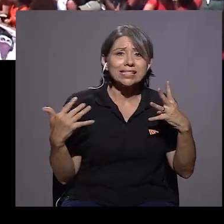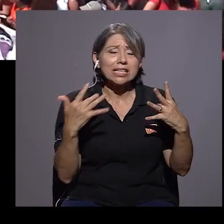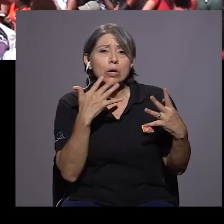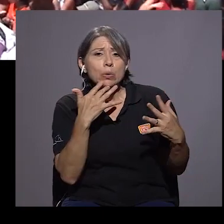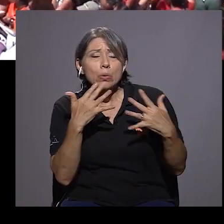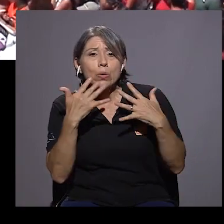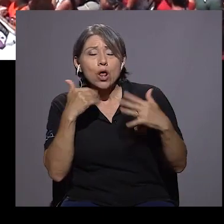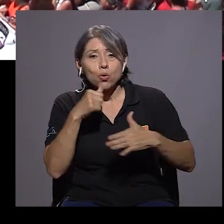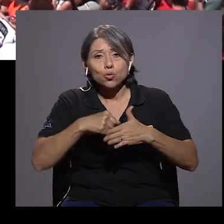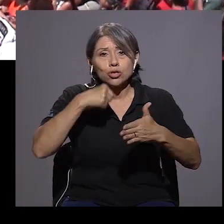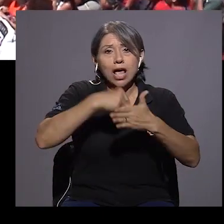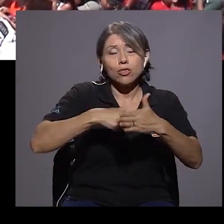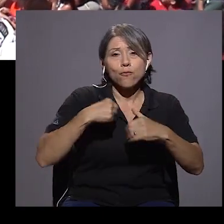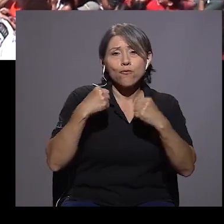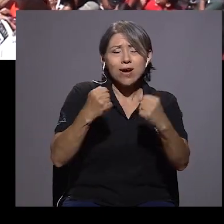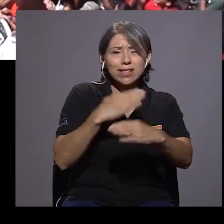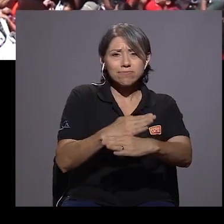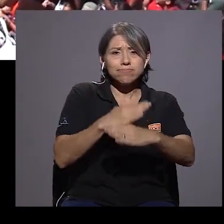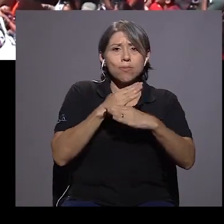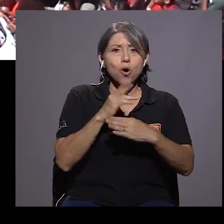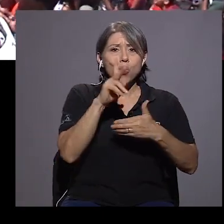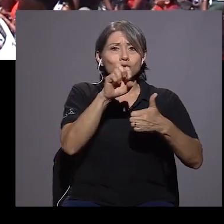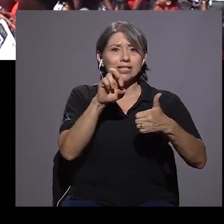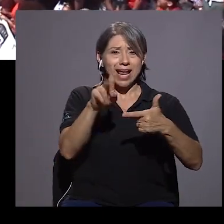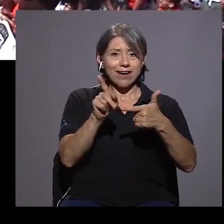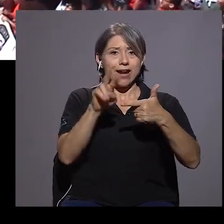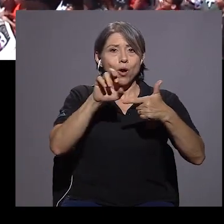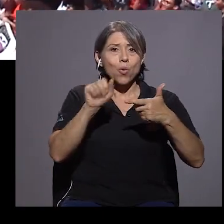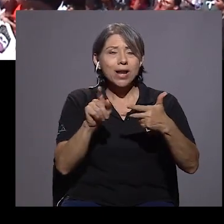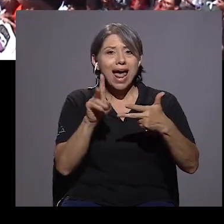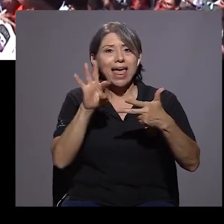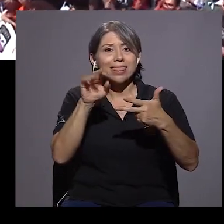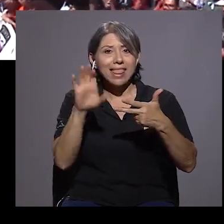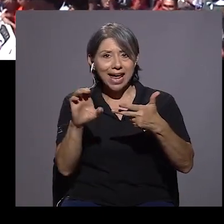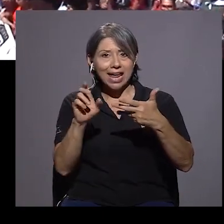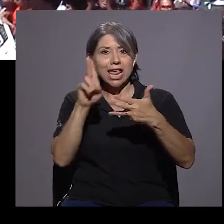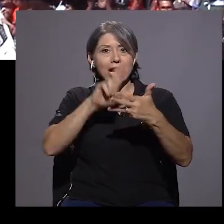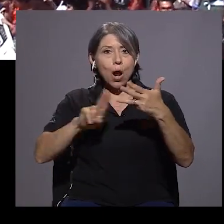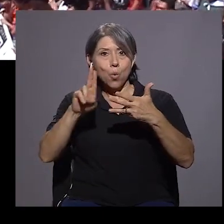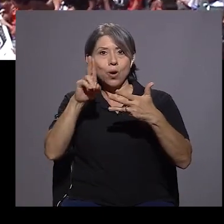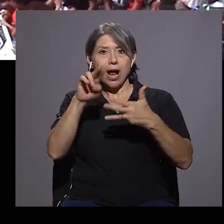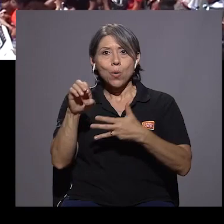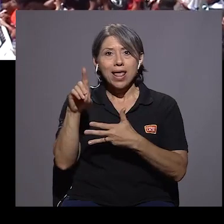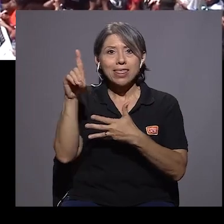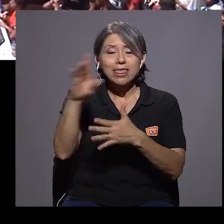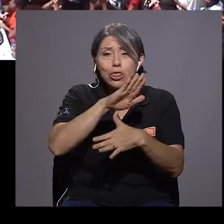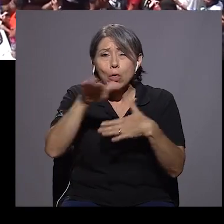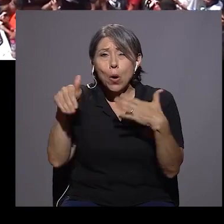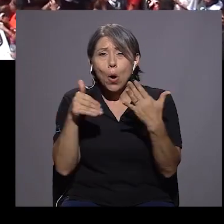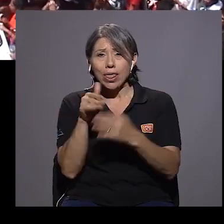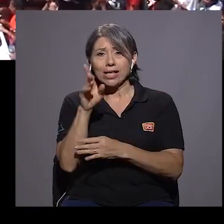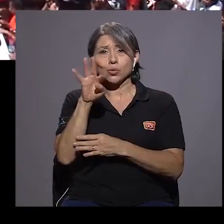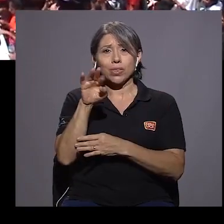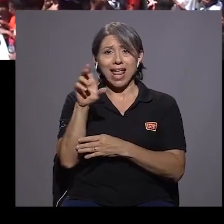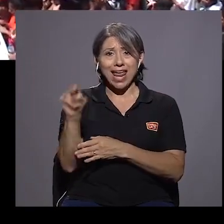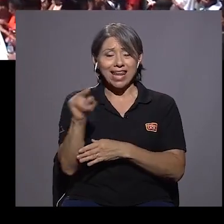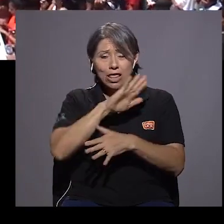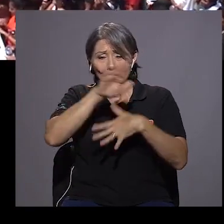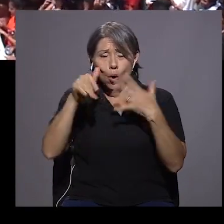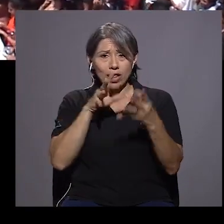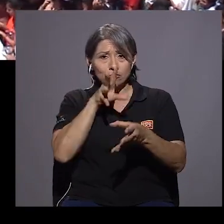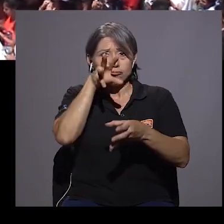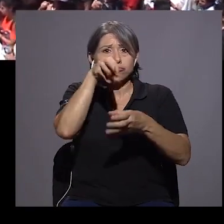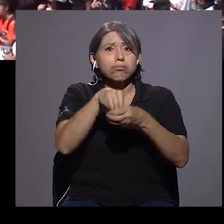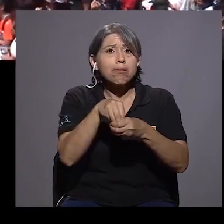fuerte para seguir aprendiendo. Se levanta la UCR, UNETEC y la UNA. No queda por fuera ninguna. Estamos